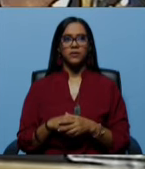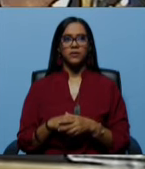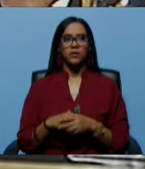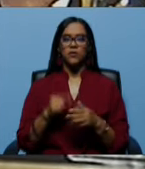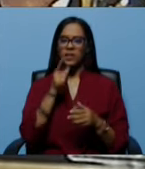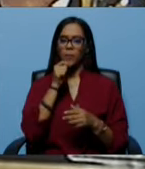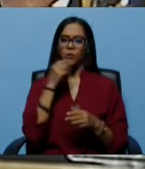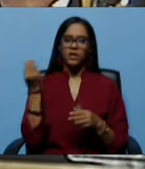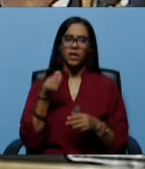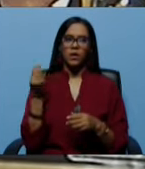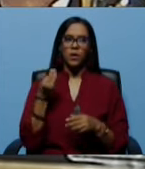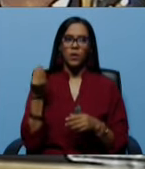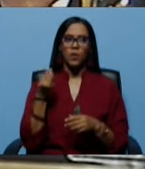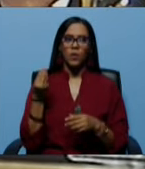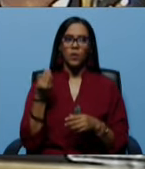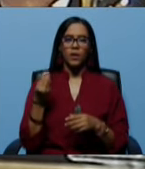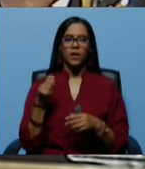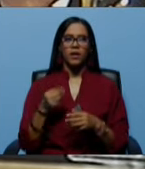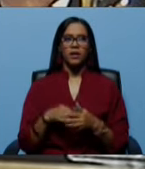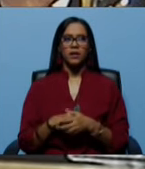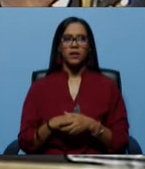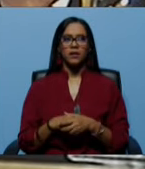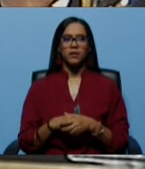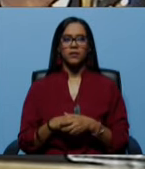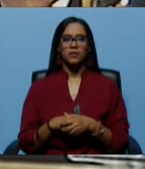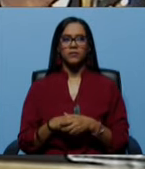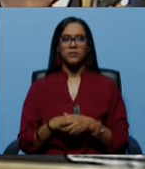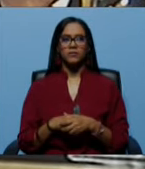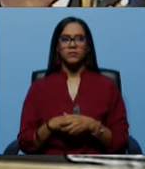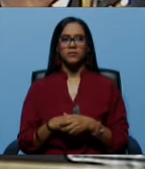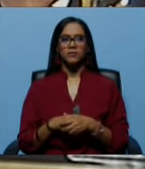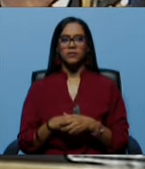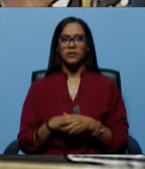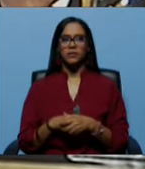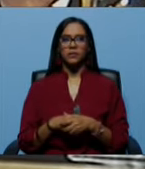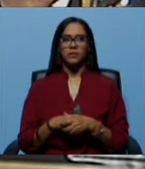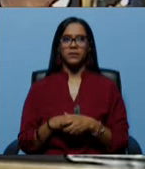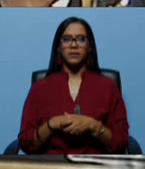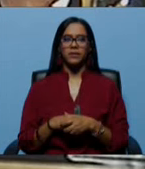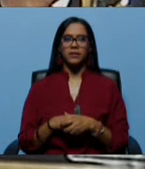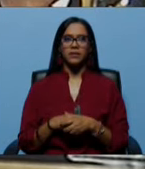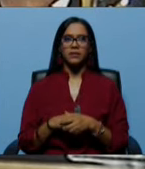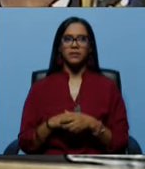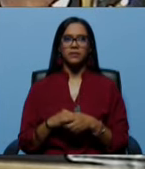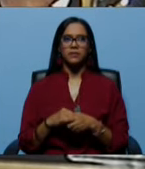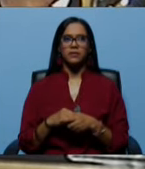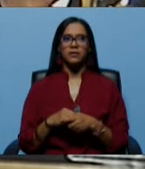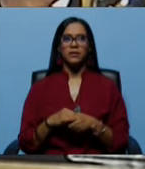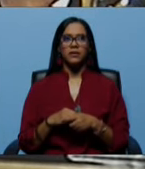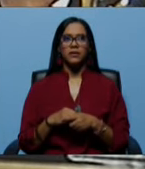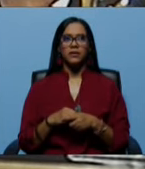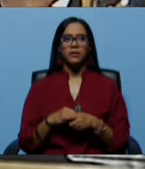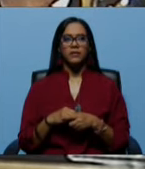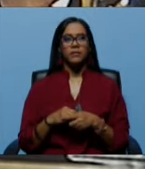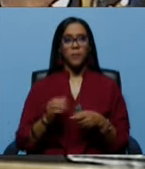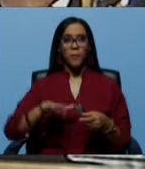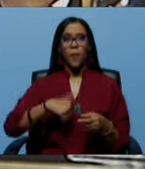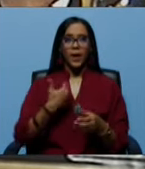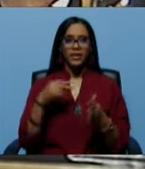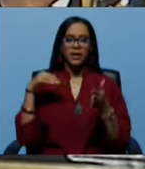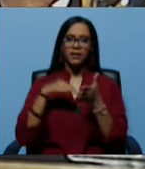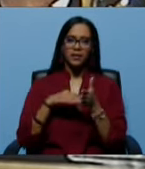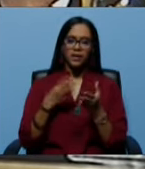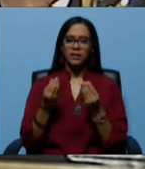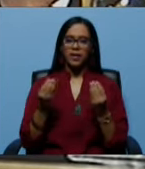pregunta cómo un Estado como ese puede atacar a